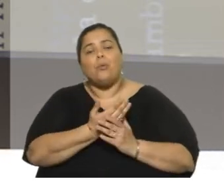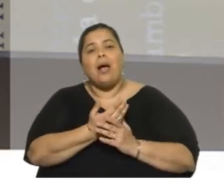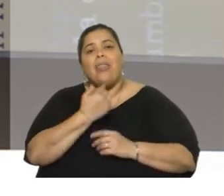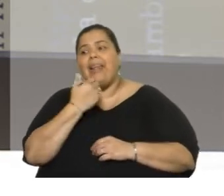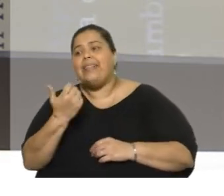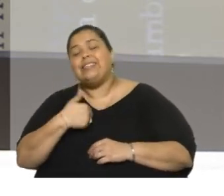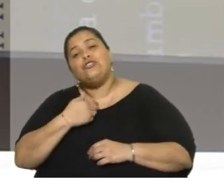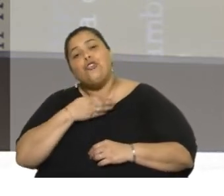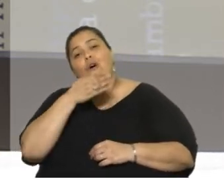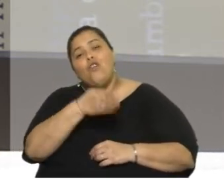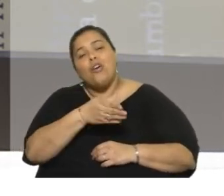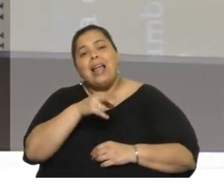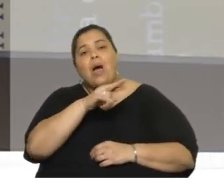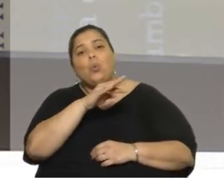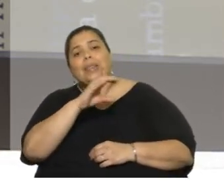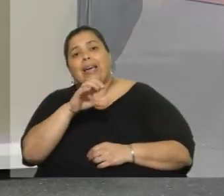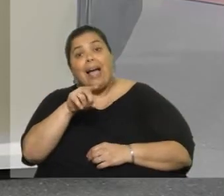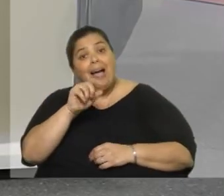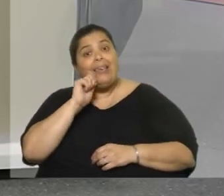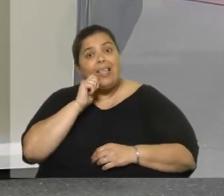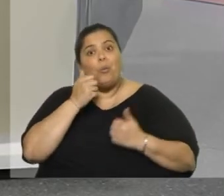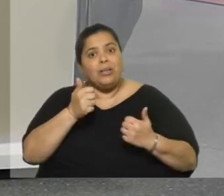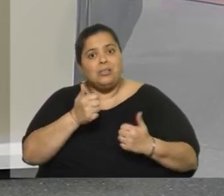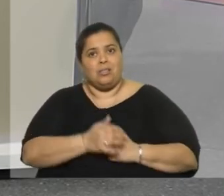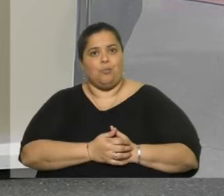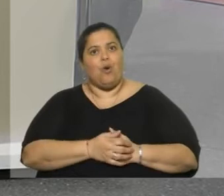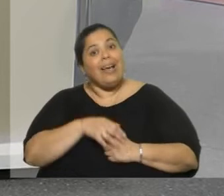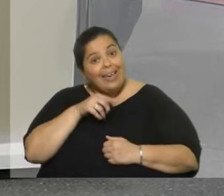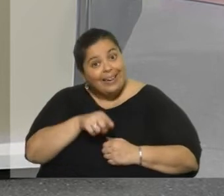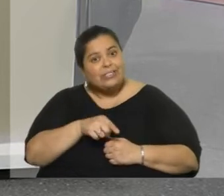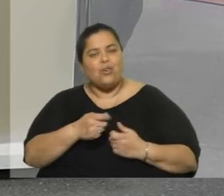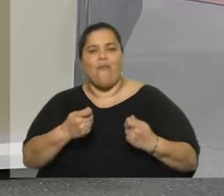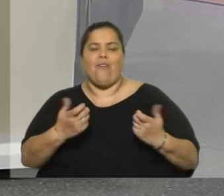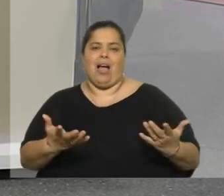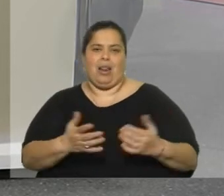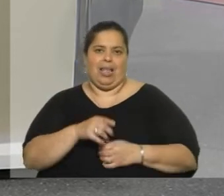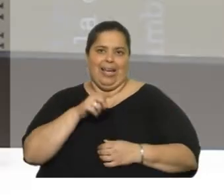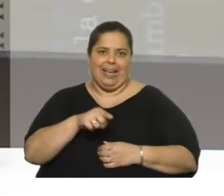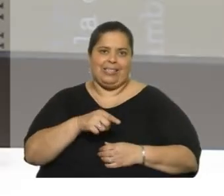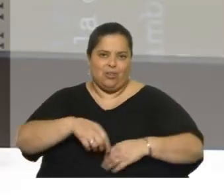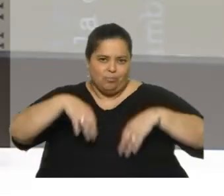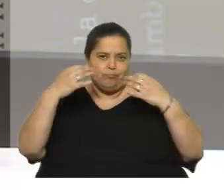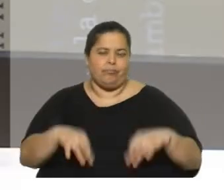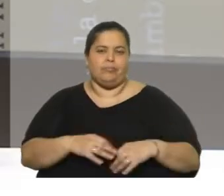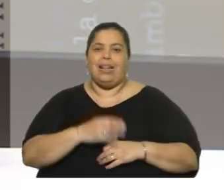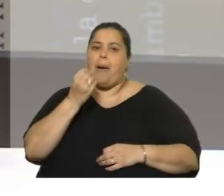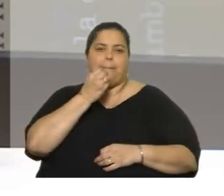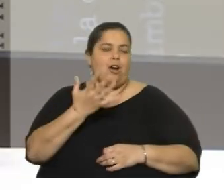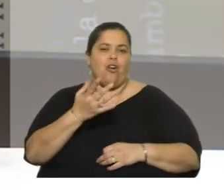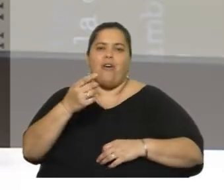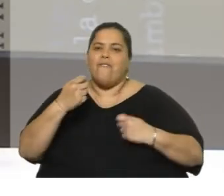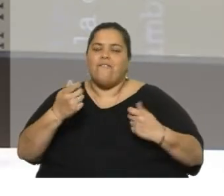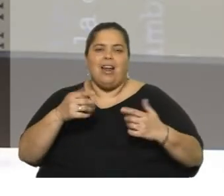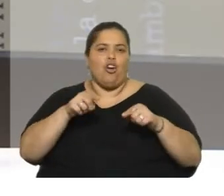y en la UTEC está bárbaro. Entonces, ahí esa es quizá la mejor validación que puede tener una